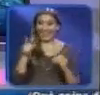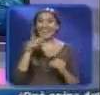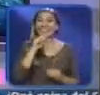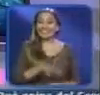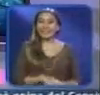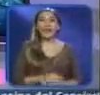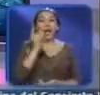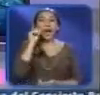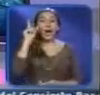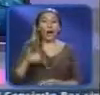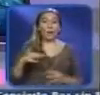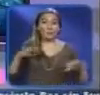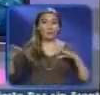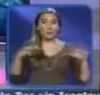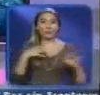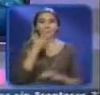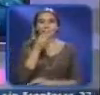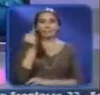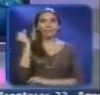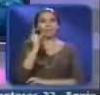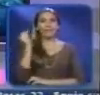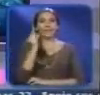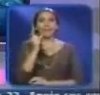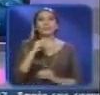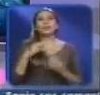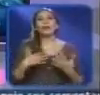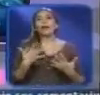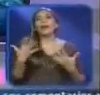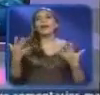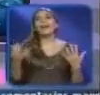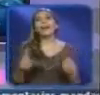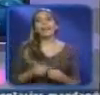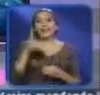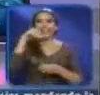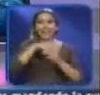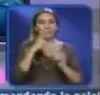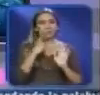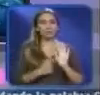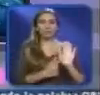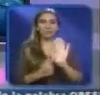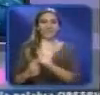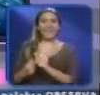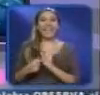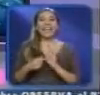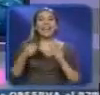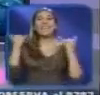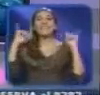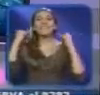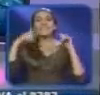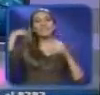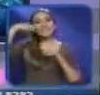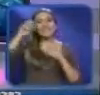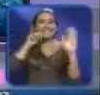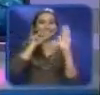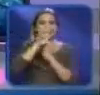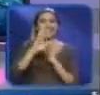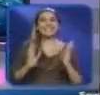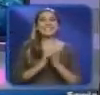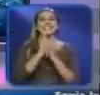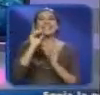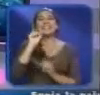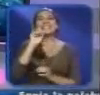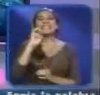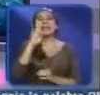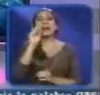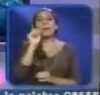el actor Brad Pitt mm inspiró muchos Suspiros al presentarse en el festival de cine de San Sebastián para presentar al lado del director quentin